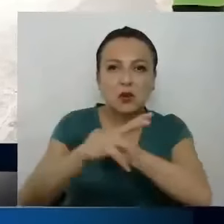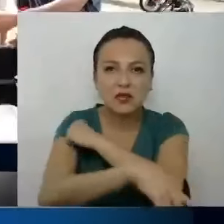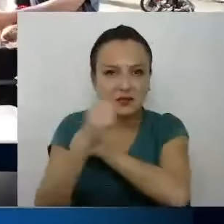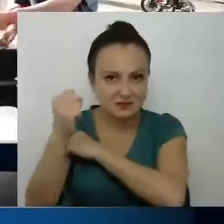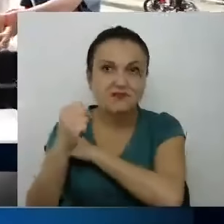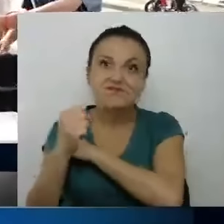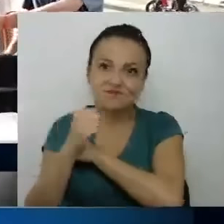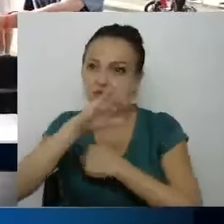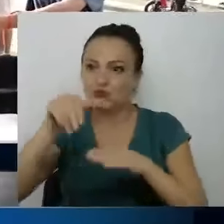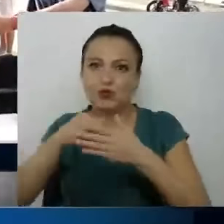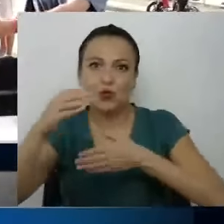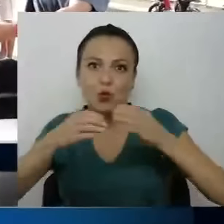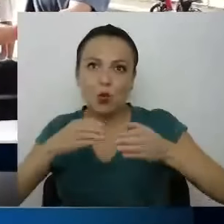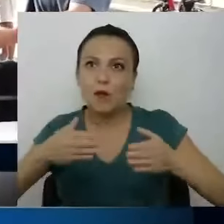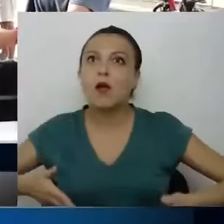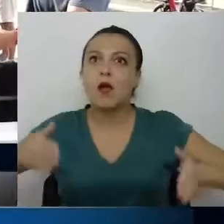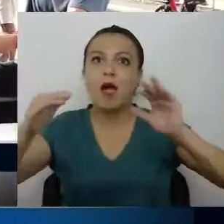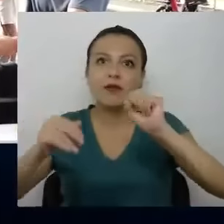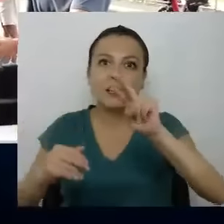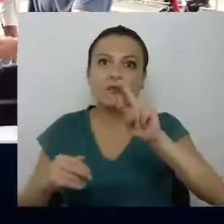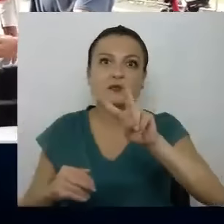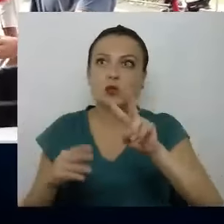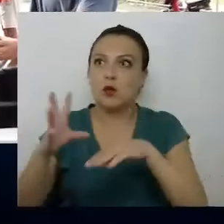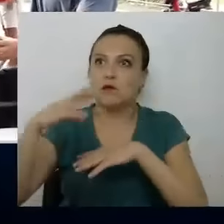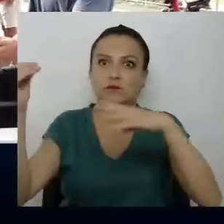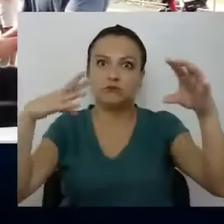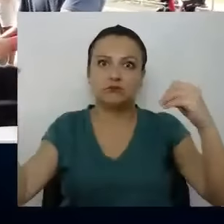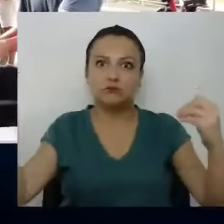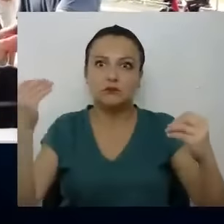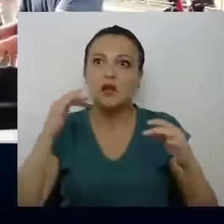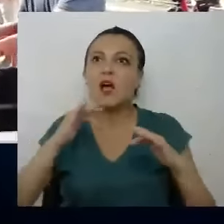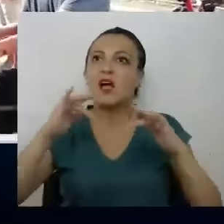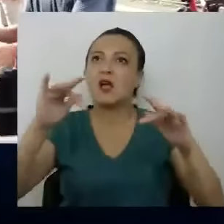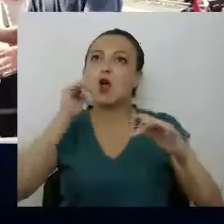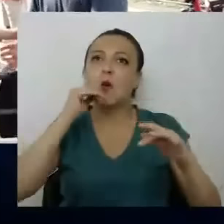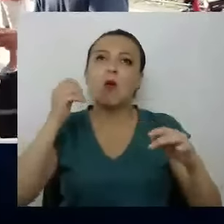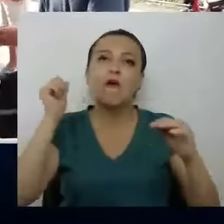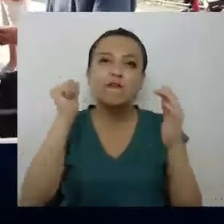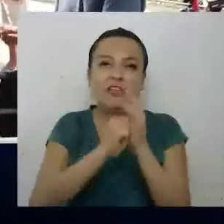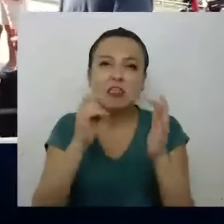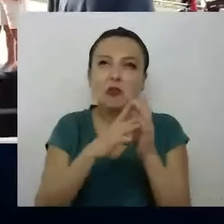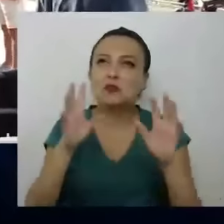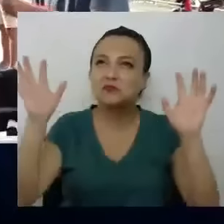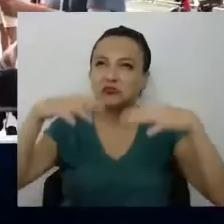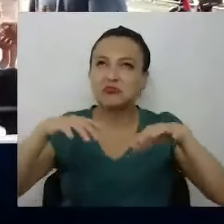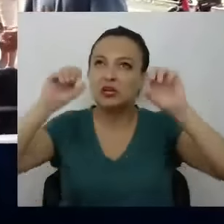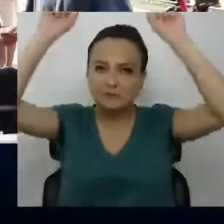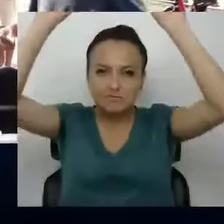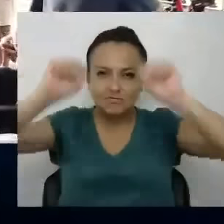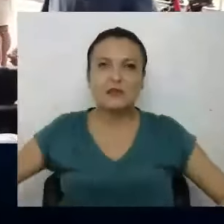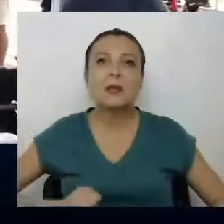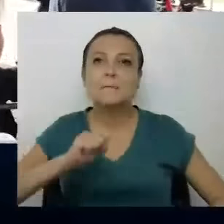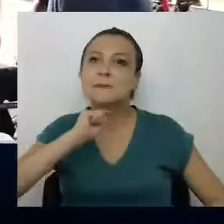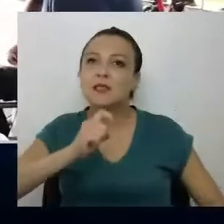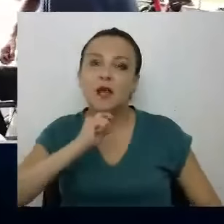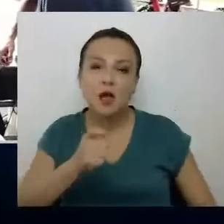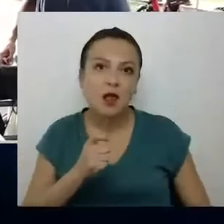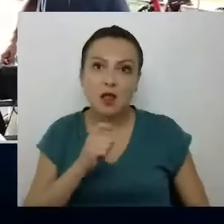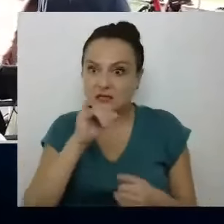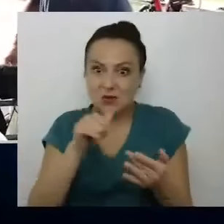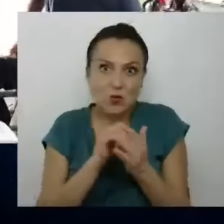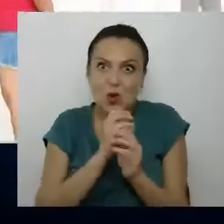Todo el comercio de la Avenida Central se había ido. Lo que habían eran vidrios quebrados, cortinas de hierro. En San José no